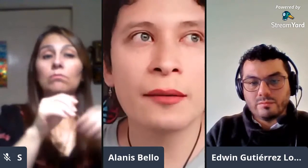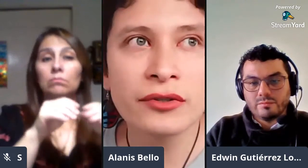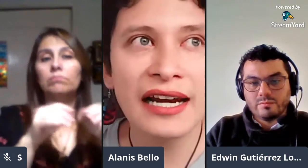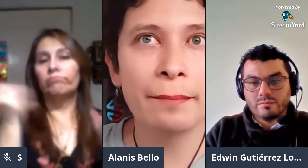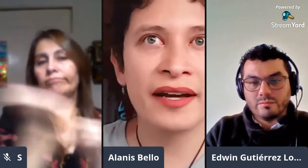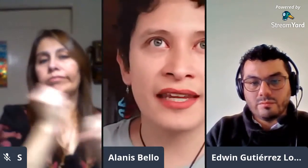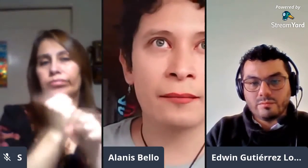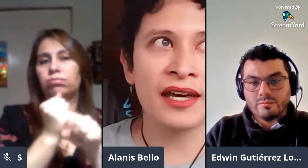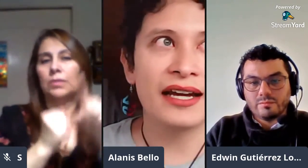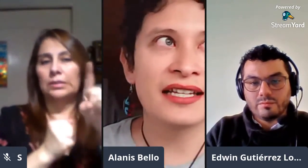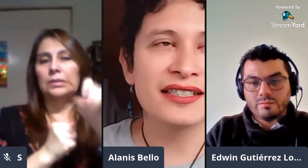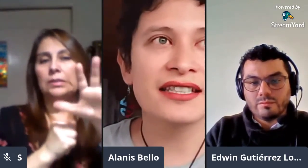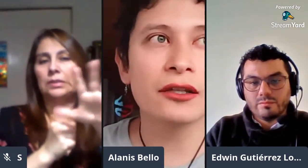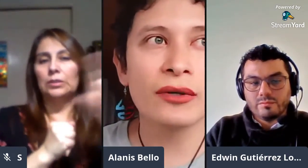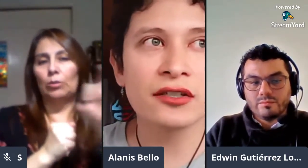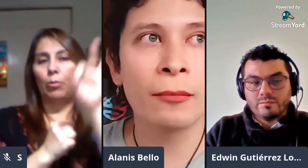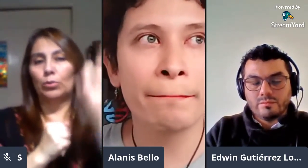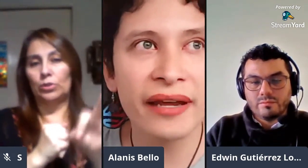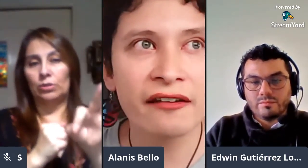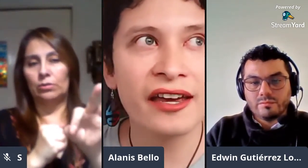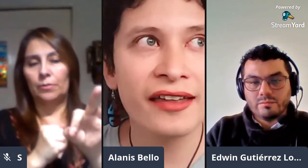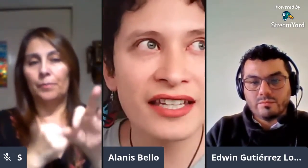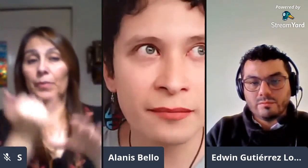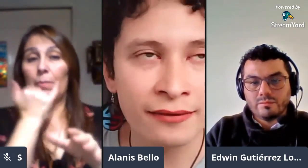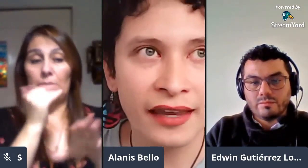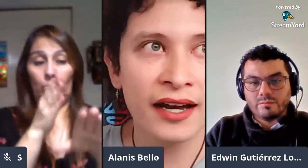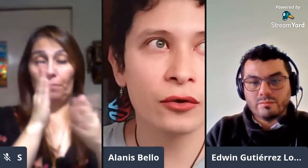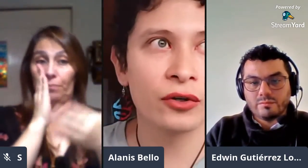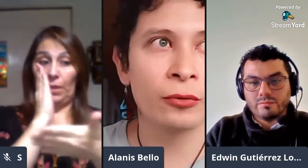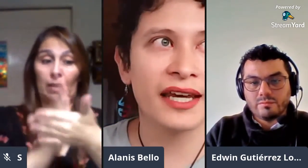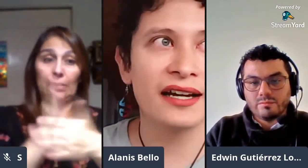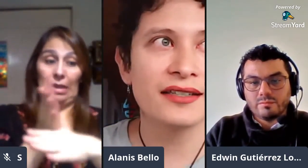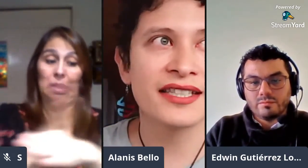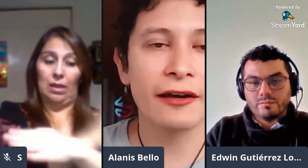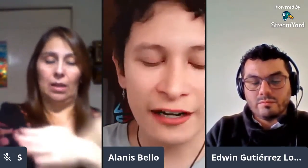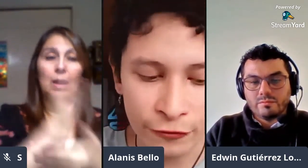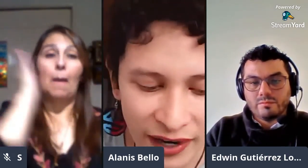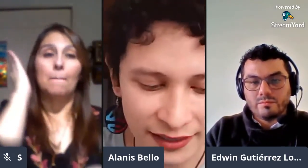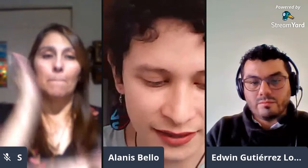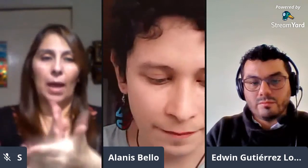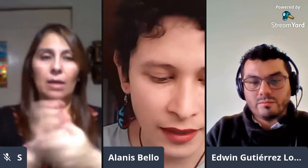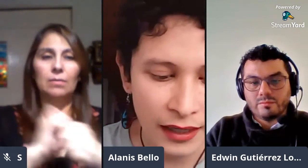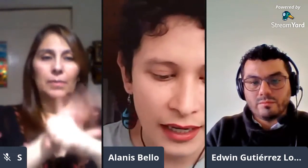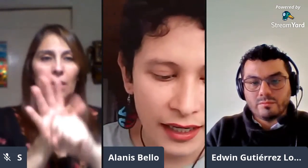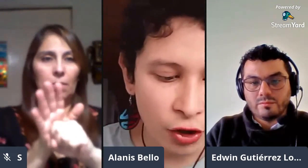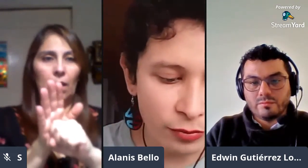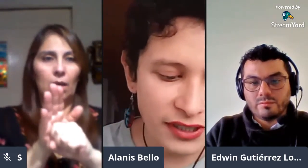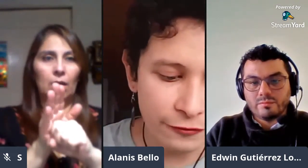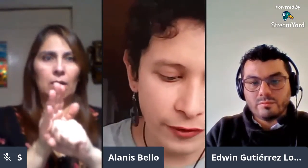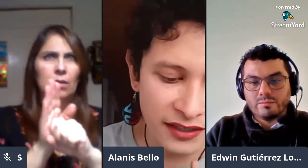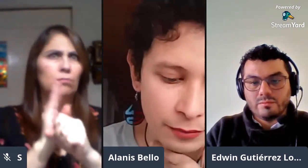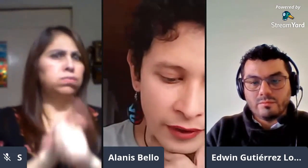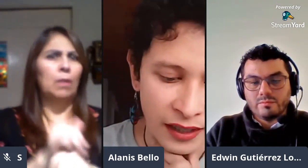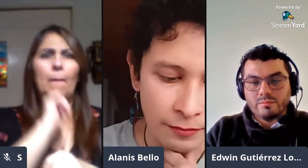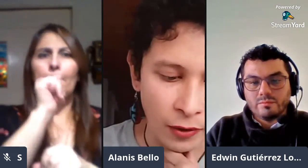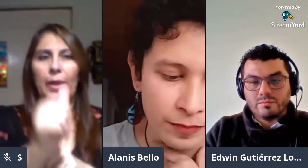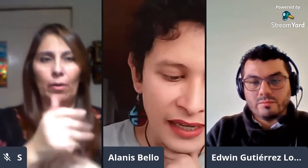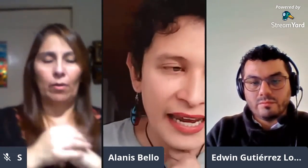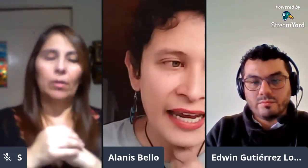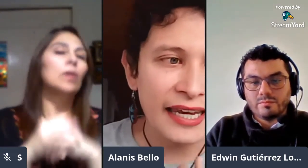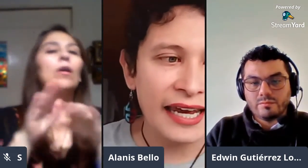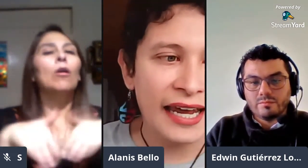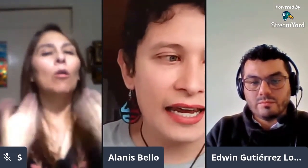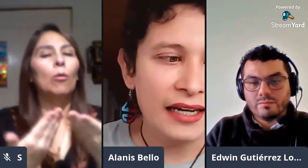cuando entramos a la pandemia, esta situación previa de desventaja económica se refuerza. ¿Y cómo se refuerza, por